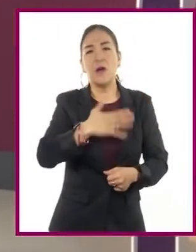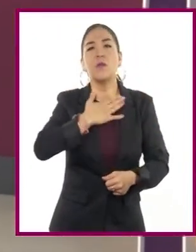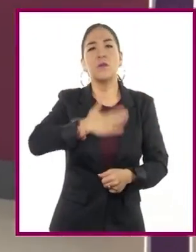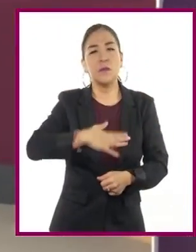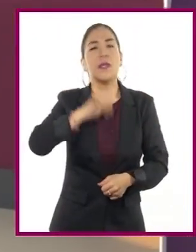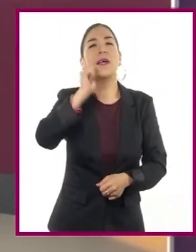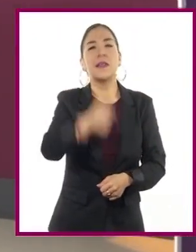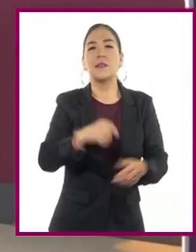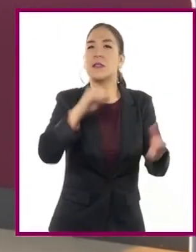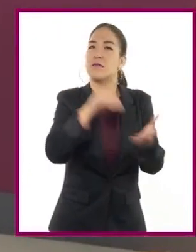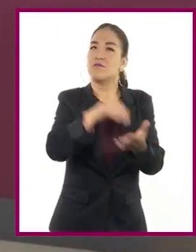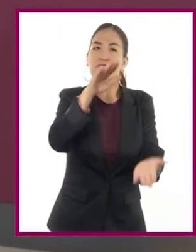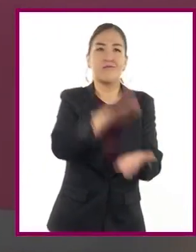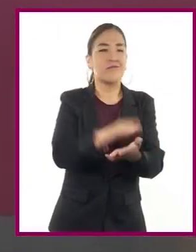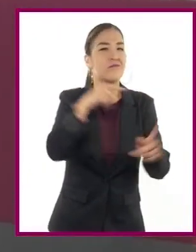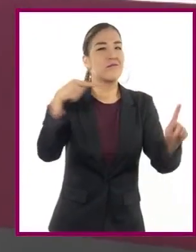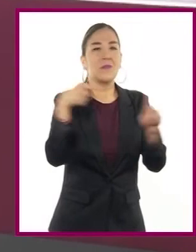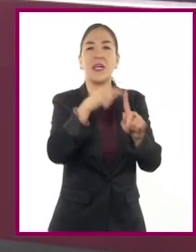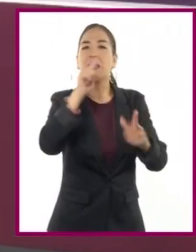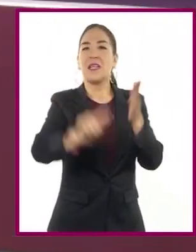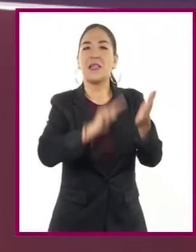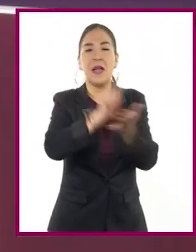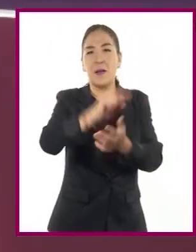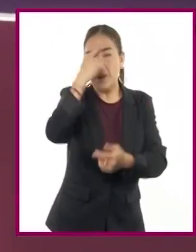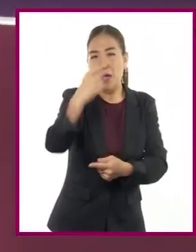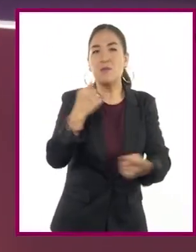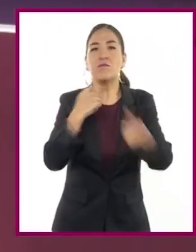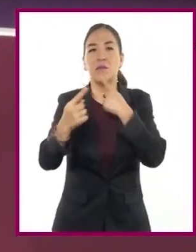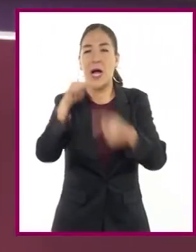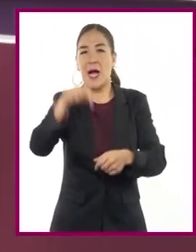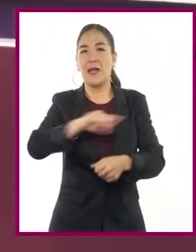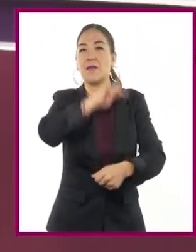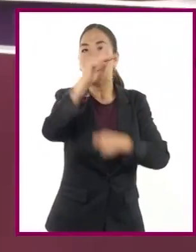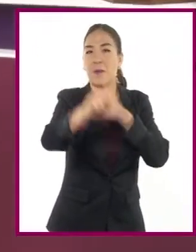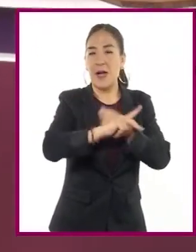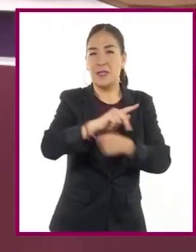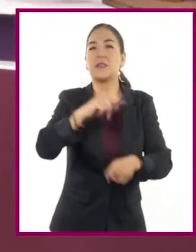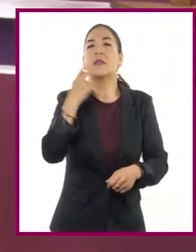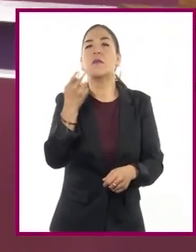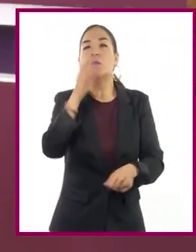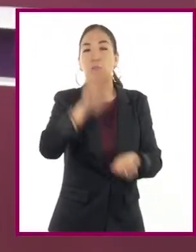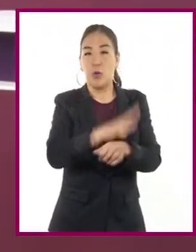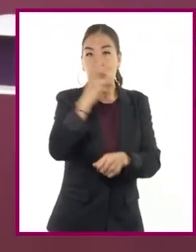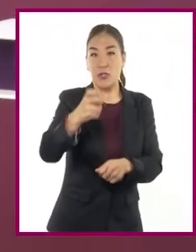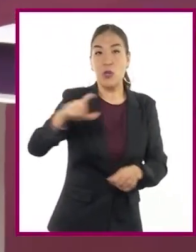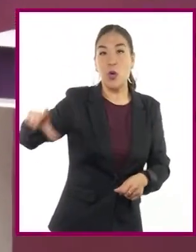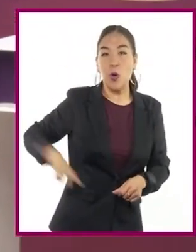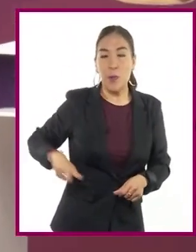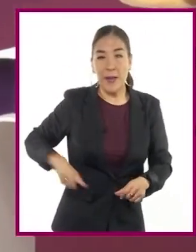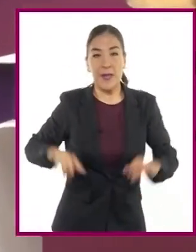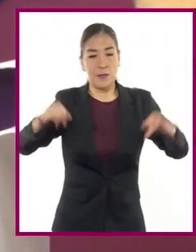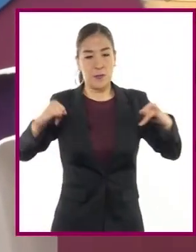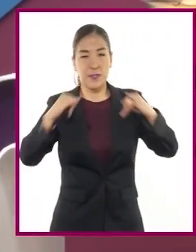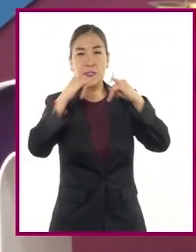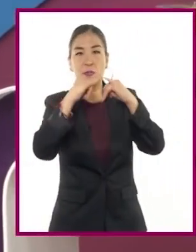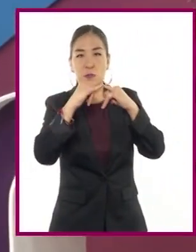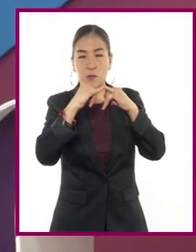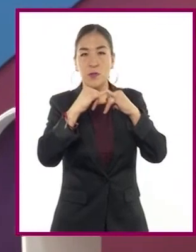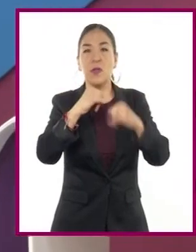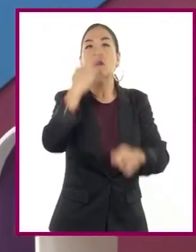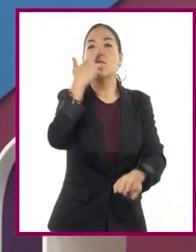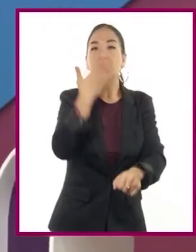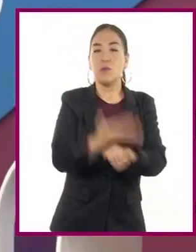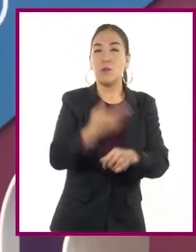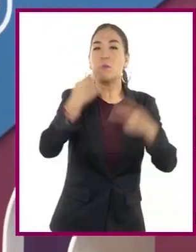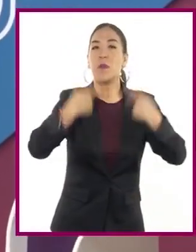las leyes que rigen la vida democrática del país, por lo que gobierno, instituciones y